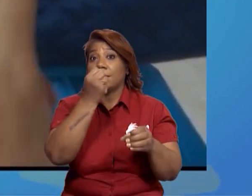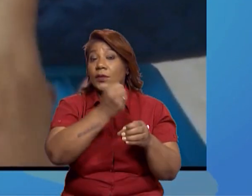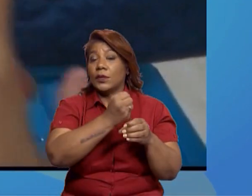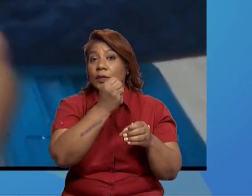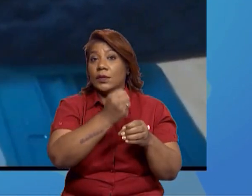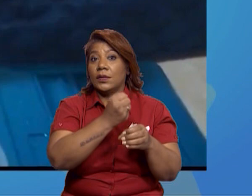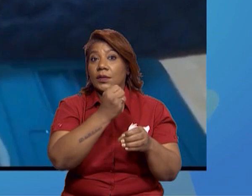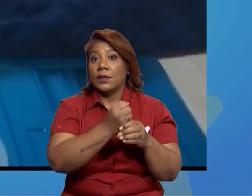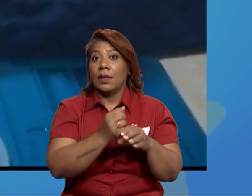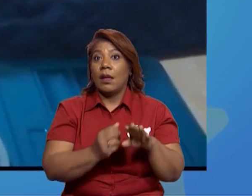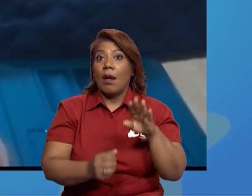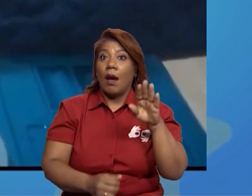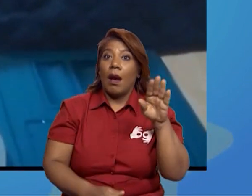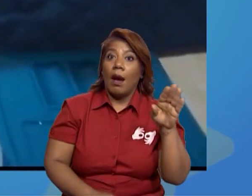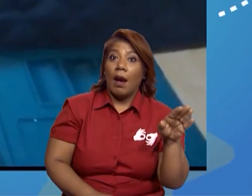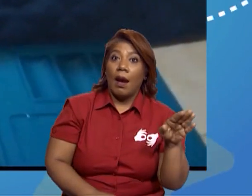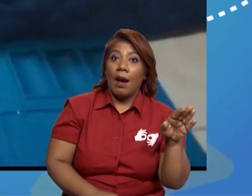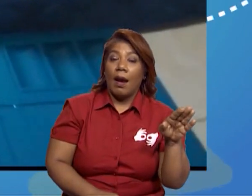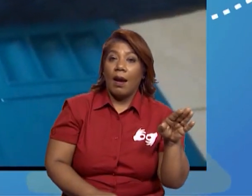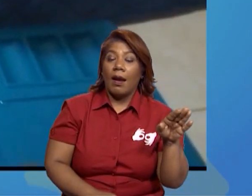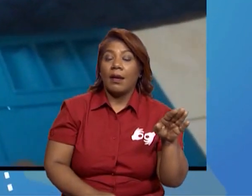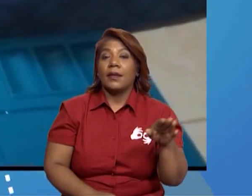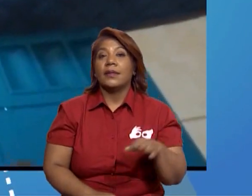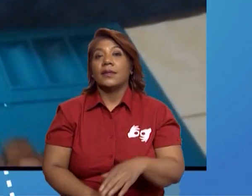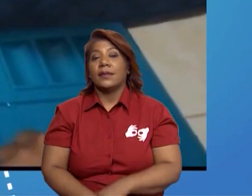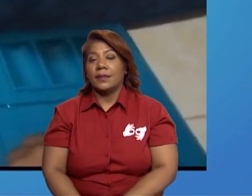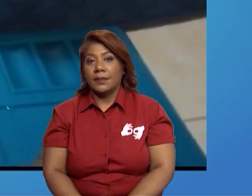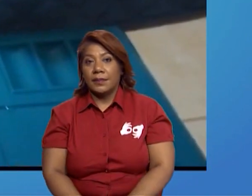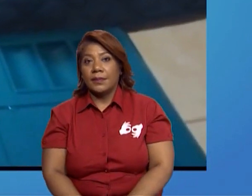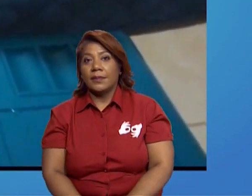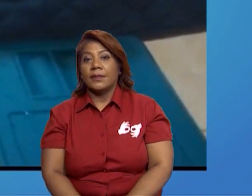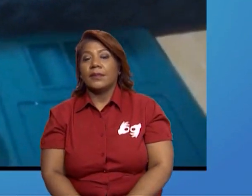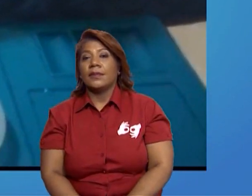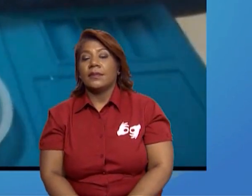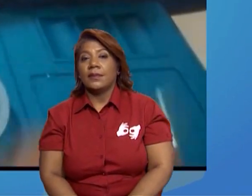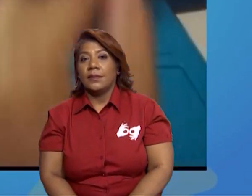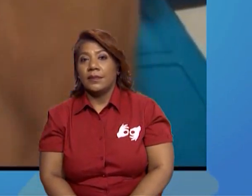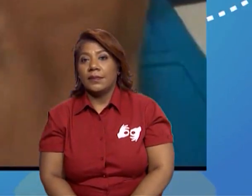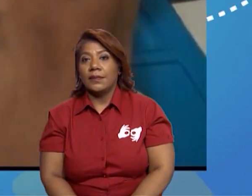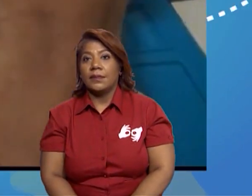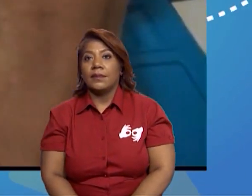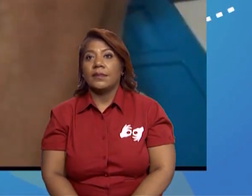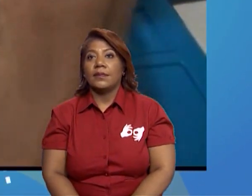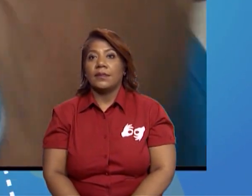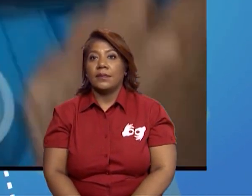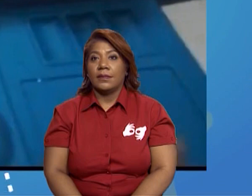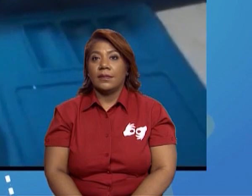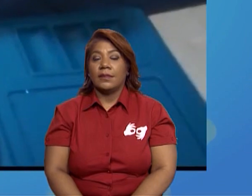que la balanza baja automáticamente. Vamos a ir colocando nuestras monedas.